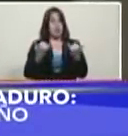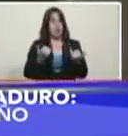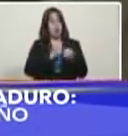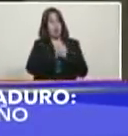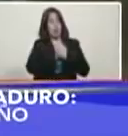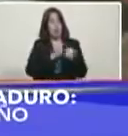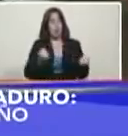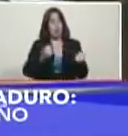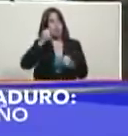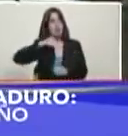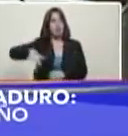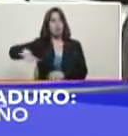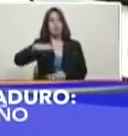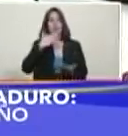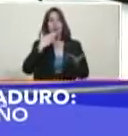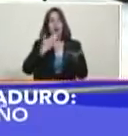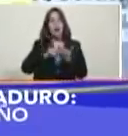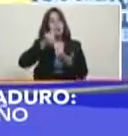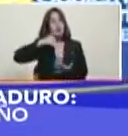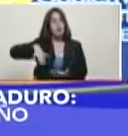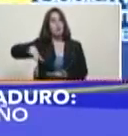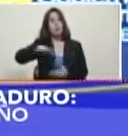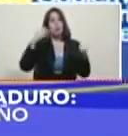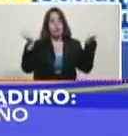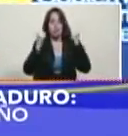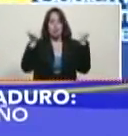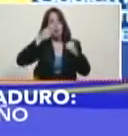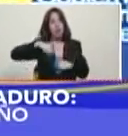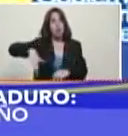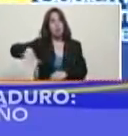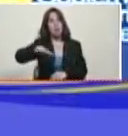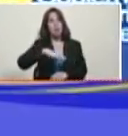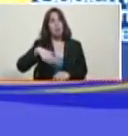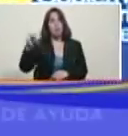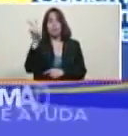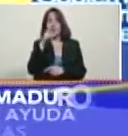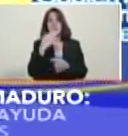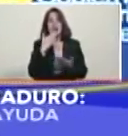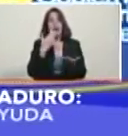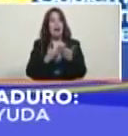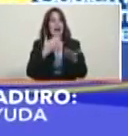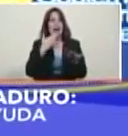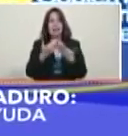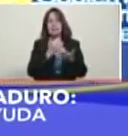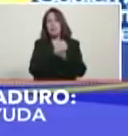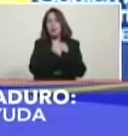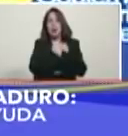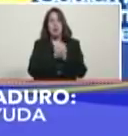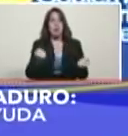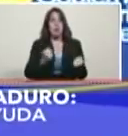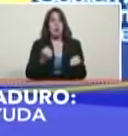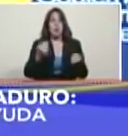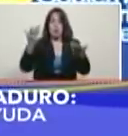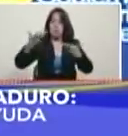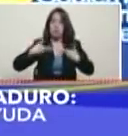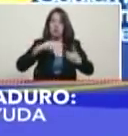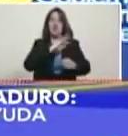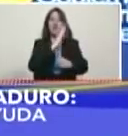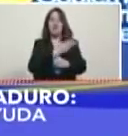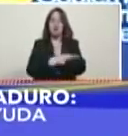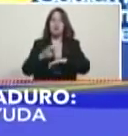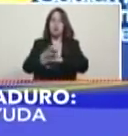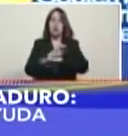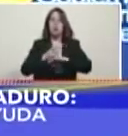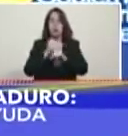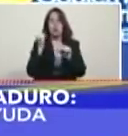pueblo. Gracias al pueblo de Mérida, gracias al pueblo de Venezuela por tanto amor. Gracias. Eso me da fuerza para seguir gobernando,